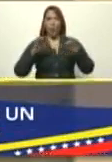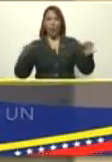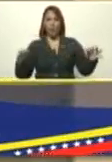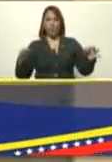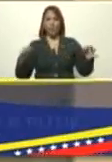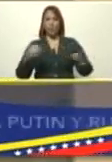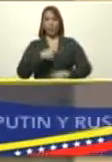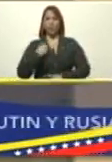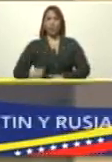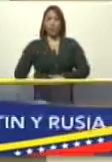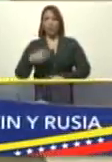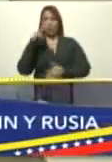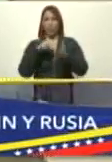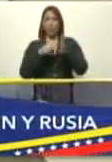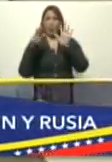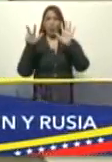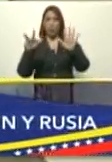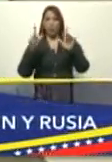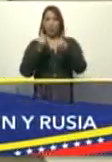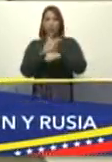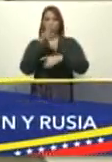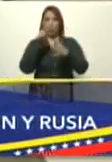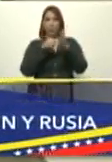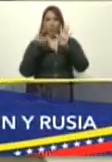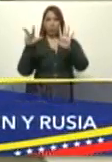2008, agosto 2008,